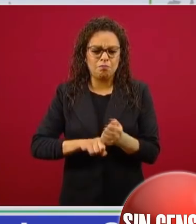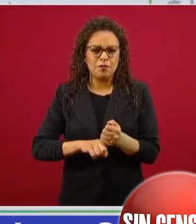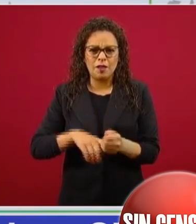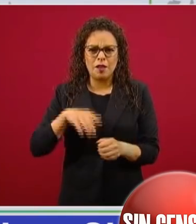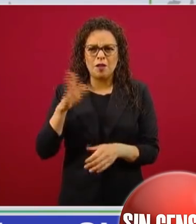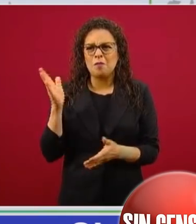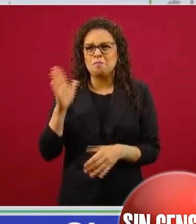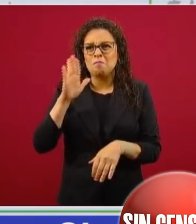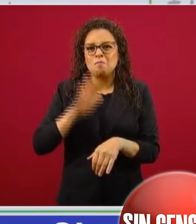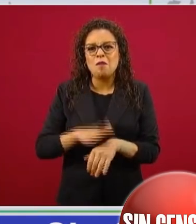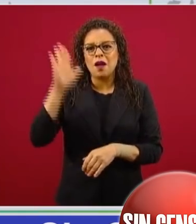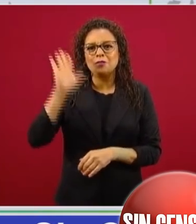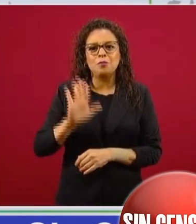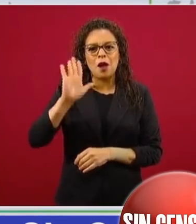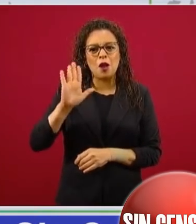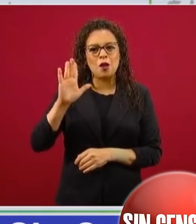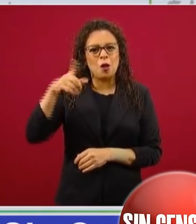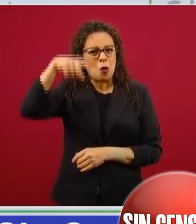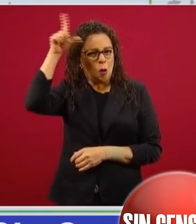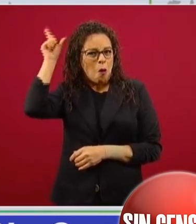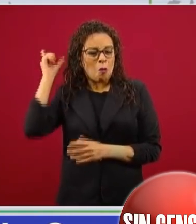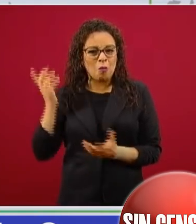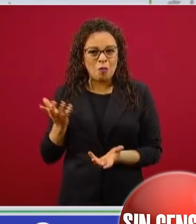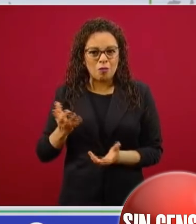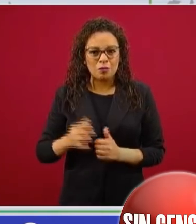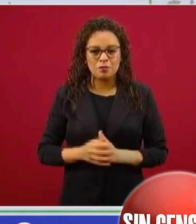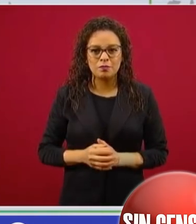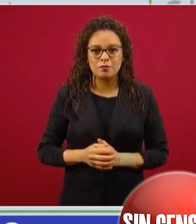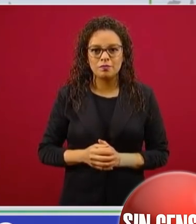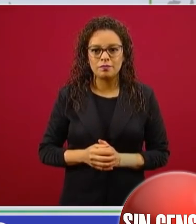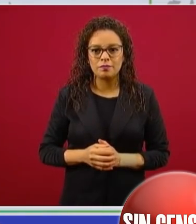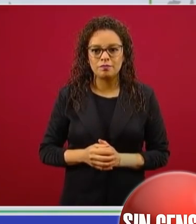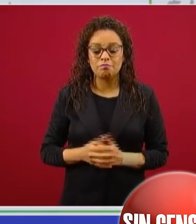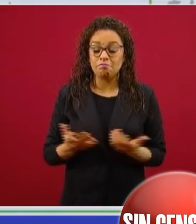Desde que es un asunto de